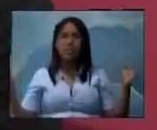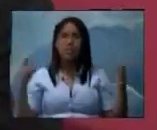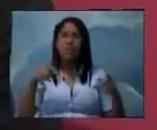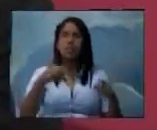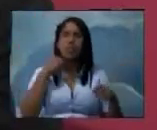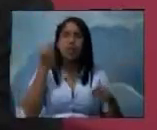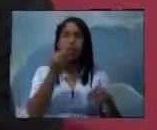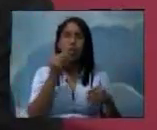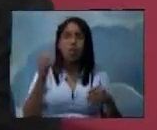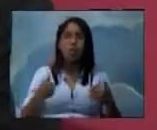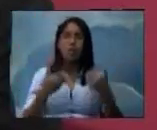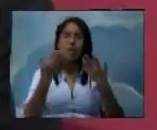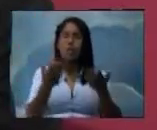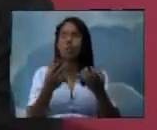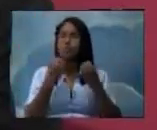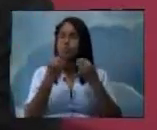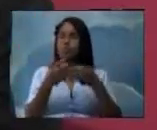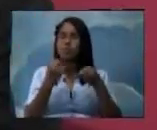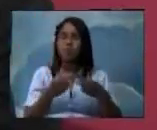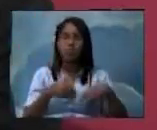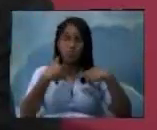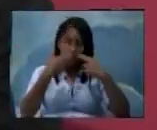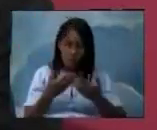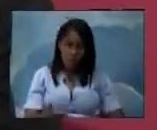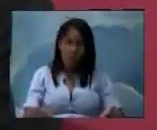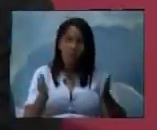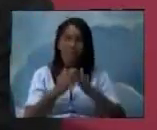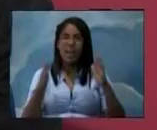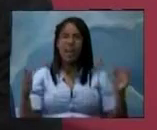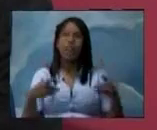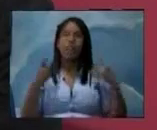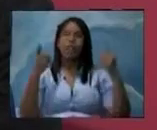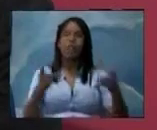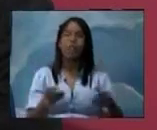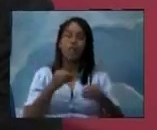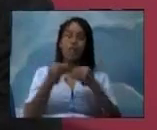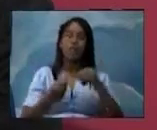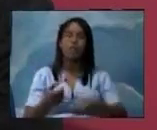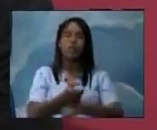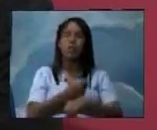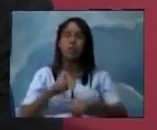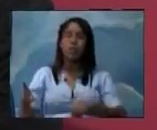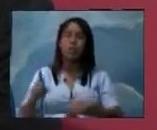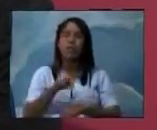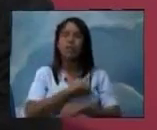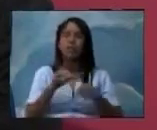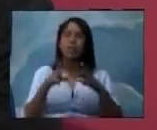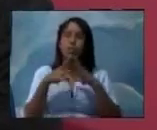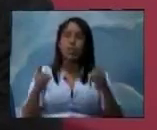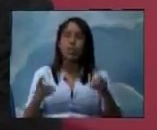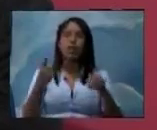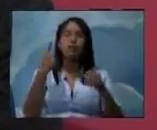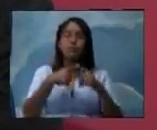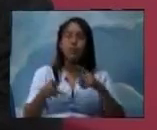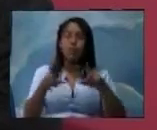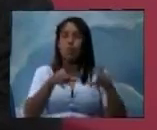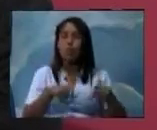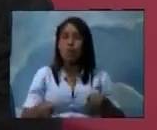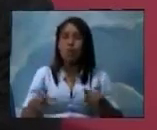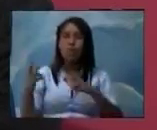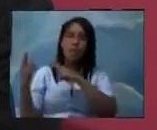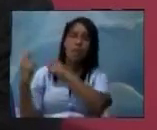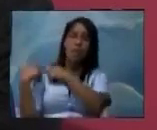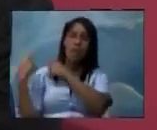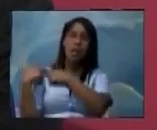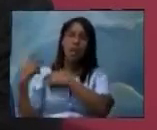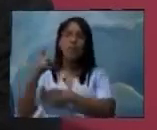le dio muchos honores y grandes dones, y le hizo gobernador de toda la provincia de Babilonia y jefe